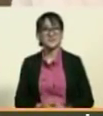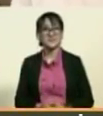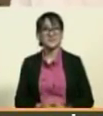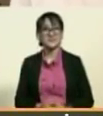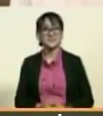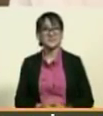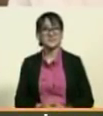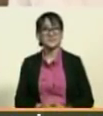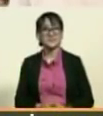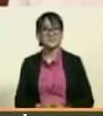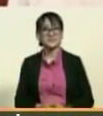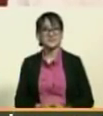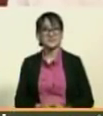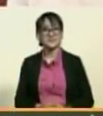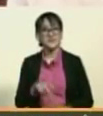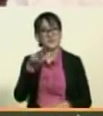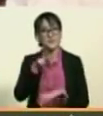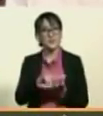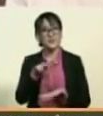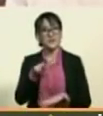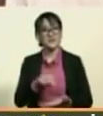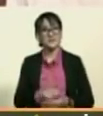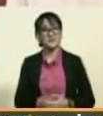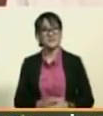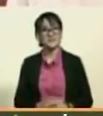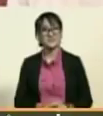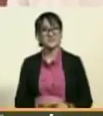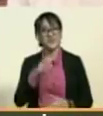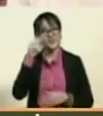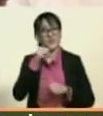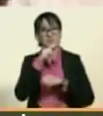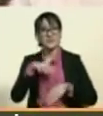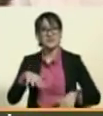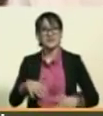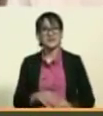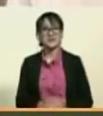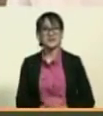pedido. Aprobado, Cristal. Que Dios te bendiga.